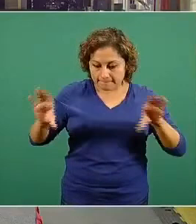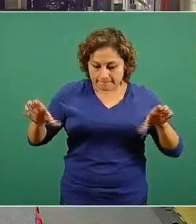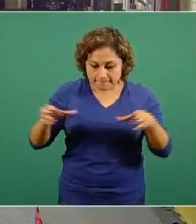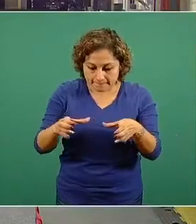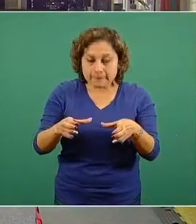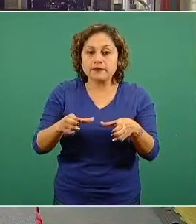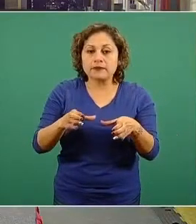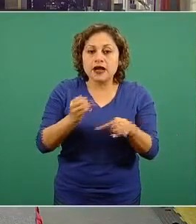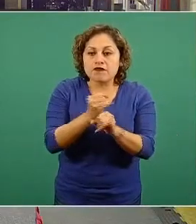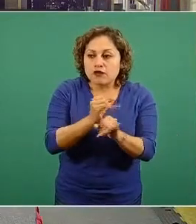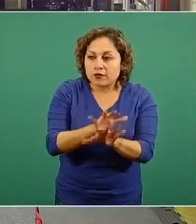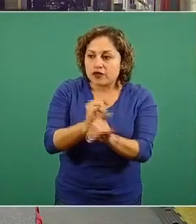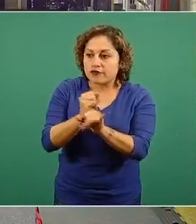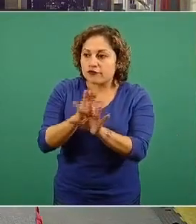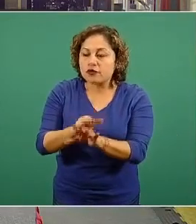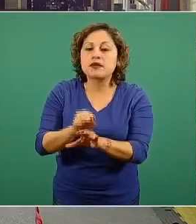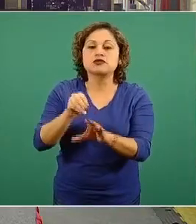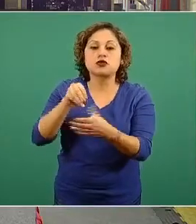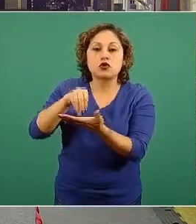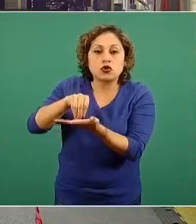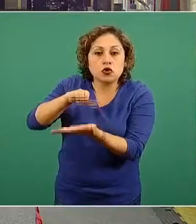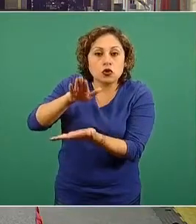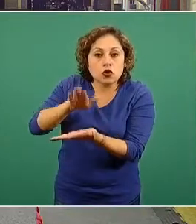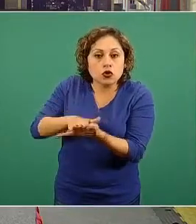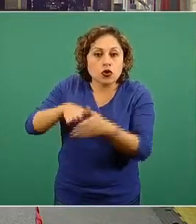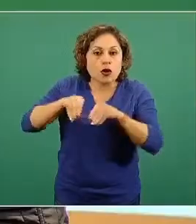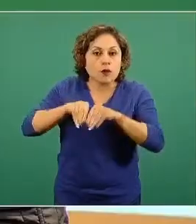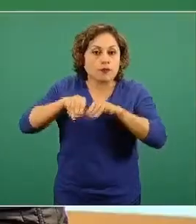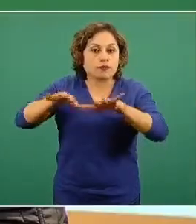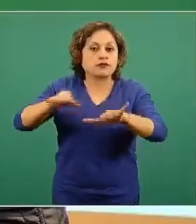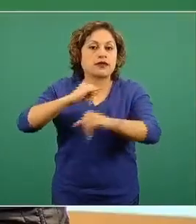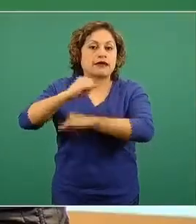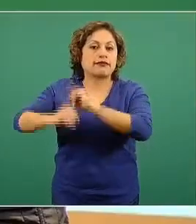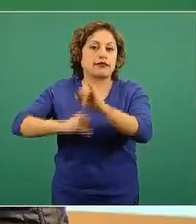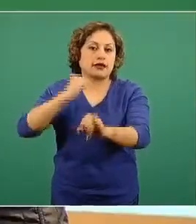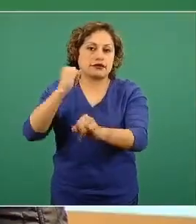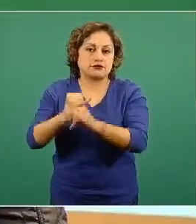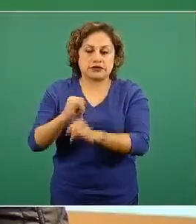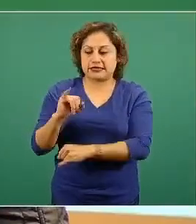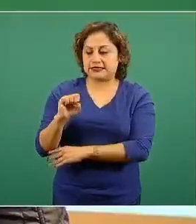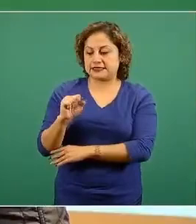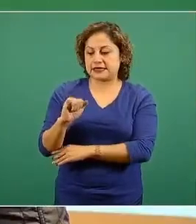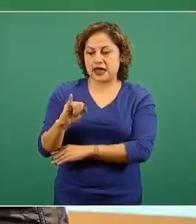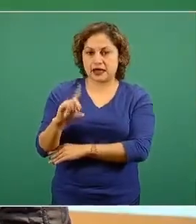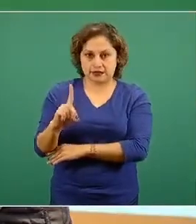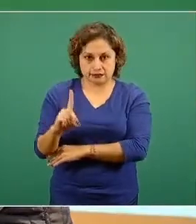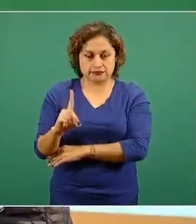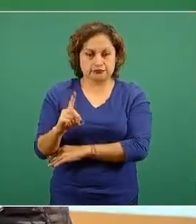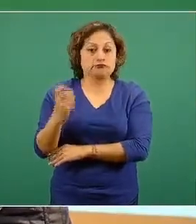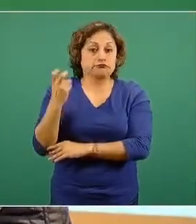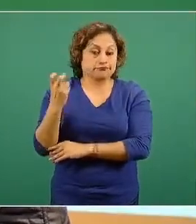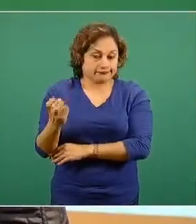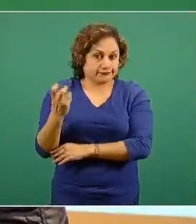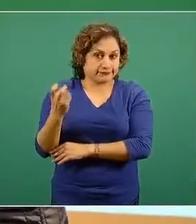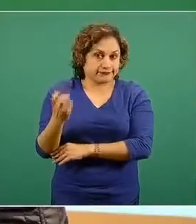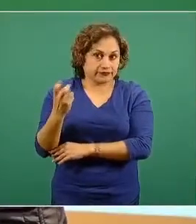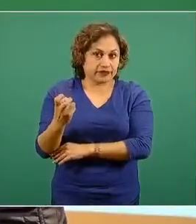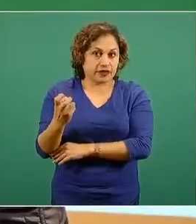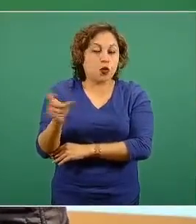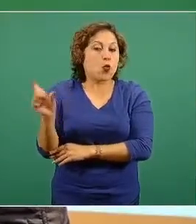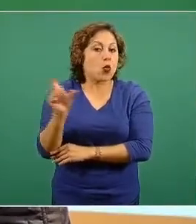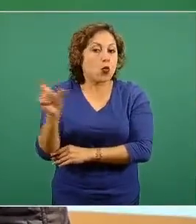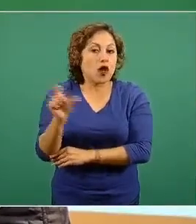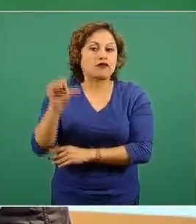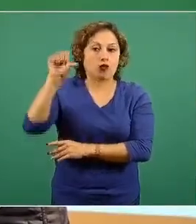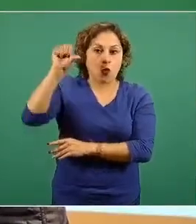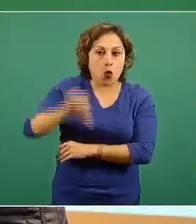la información a los sistemas internacionales, al GISAID en este caso, situación que de hecho se cumplió el día de